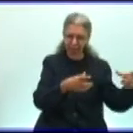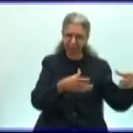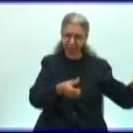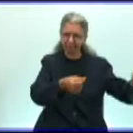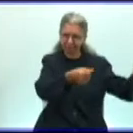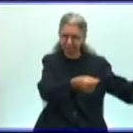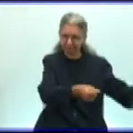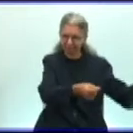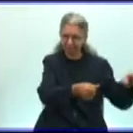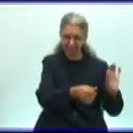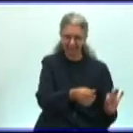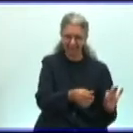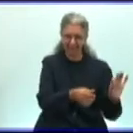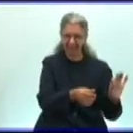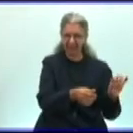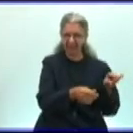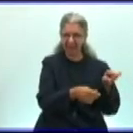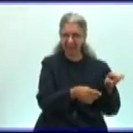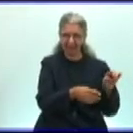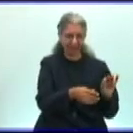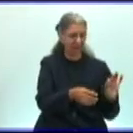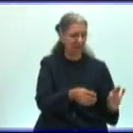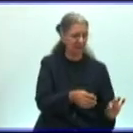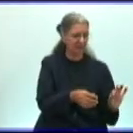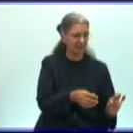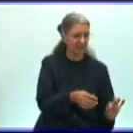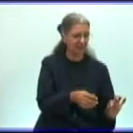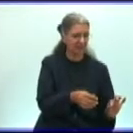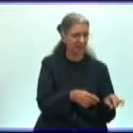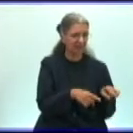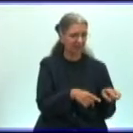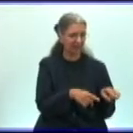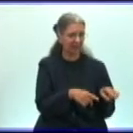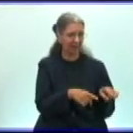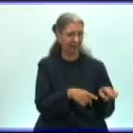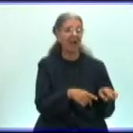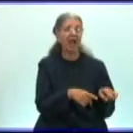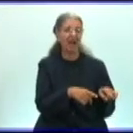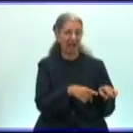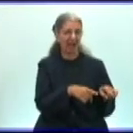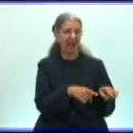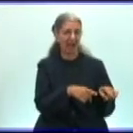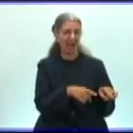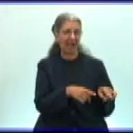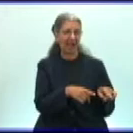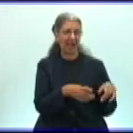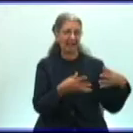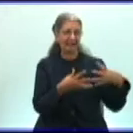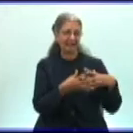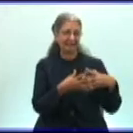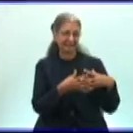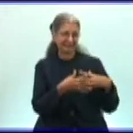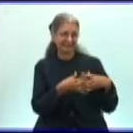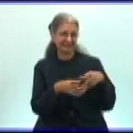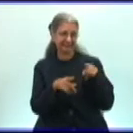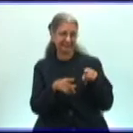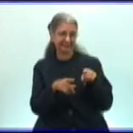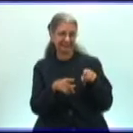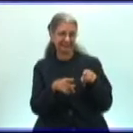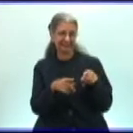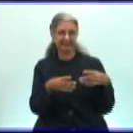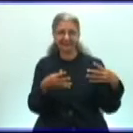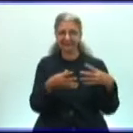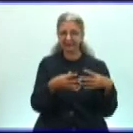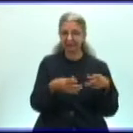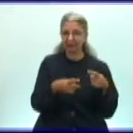con la tecla que tiene la arrocera? O sea, que existe un tipo de conexión, pero también en nuestras casas